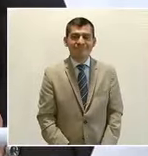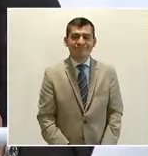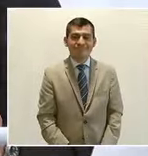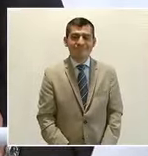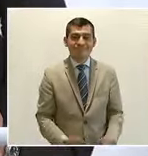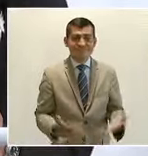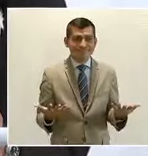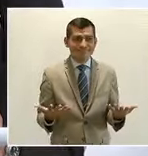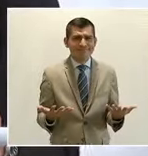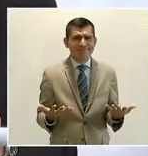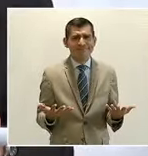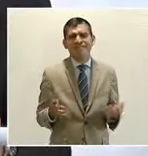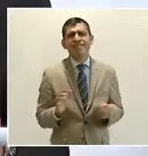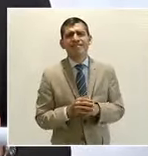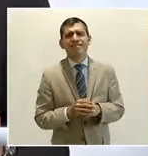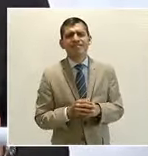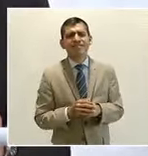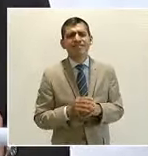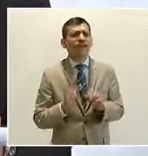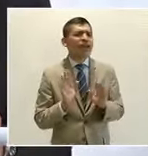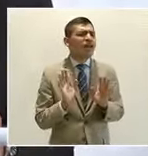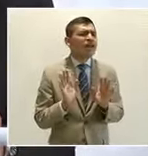nada de que ese